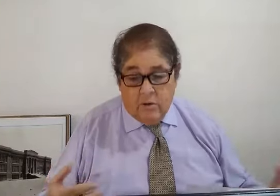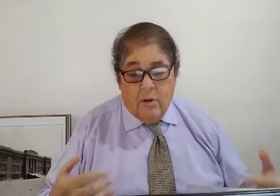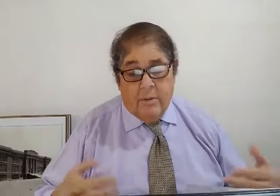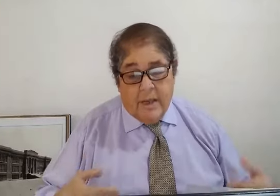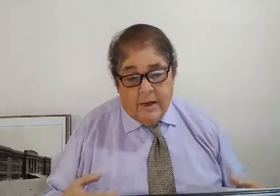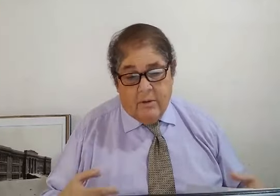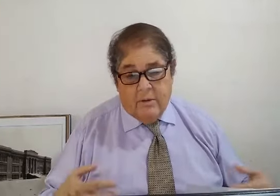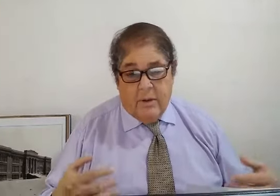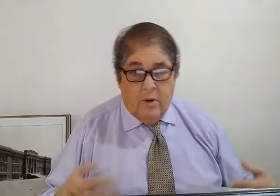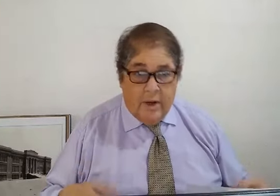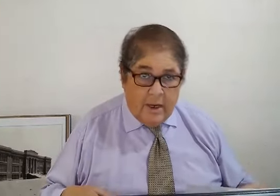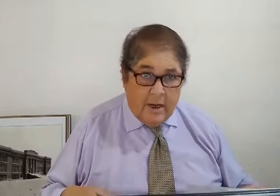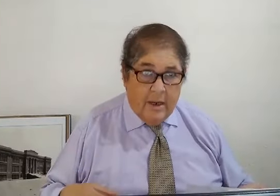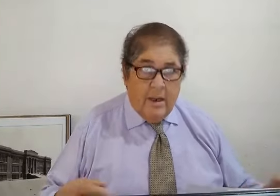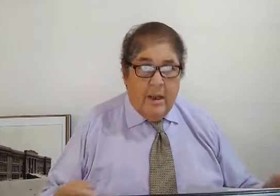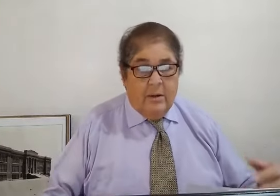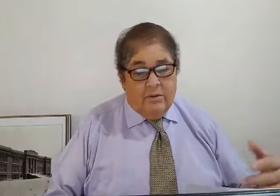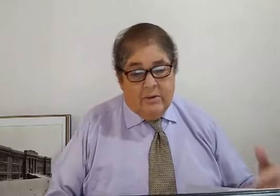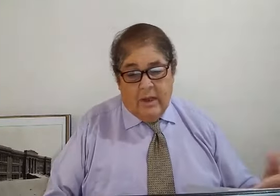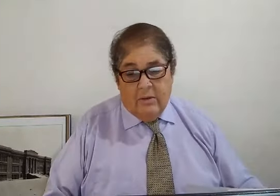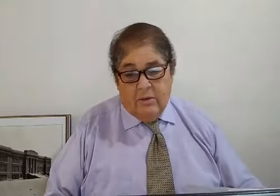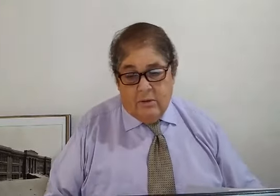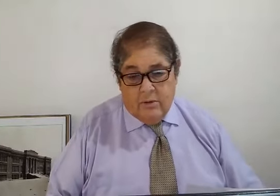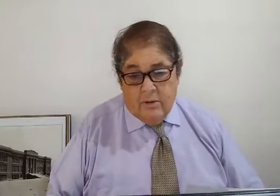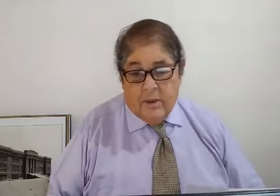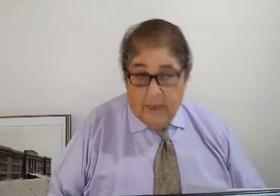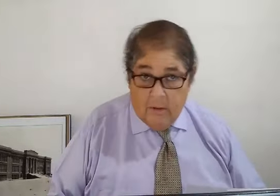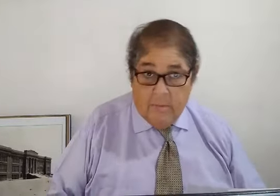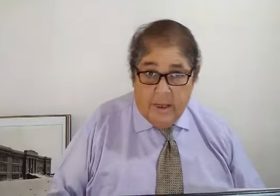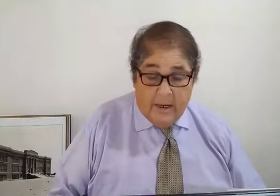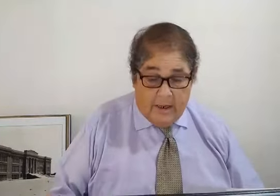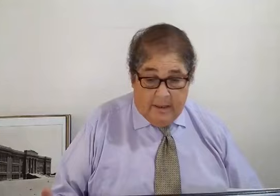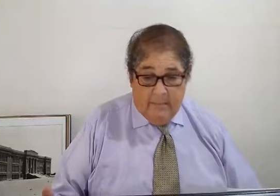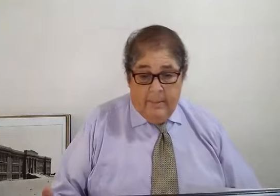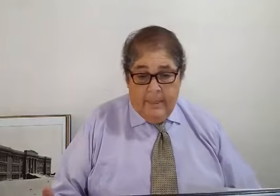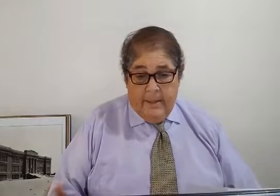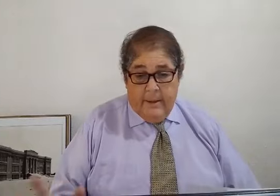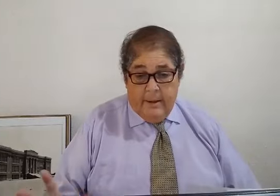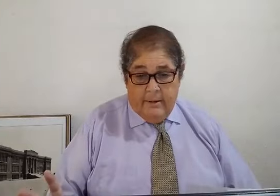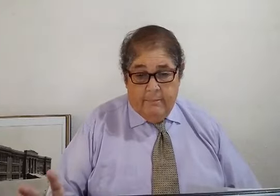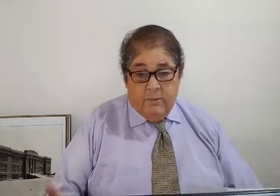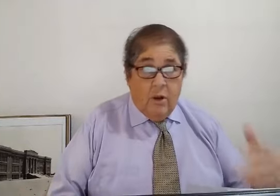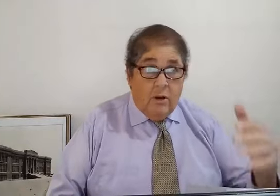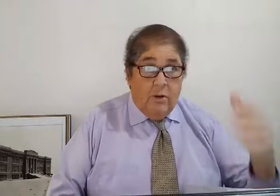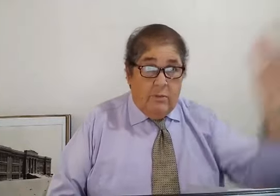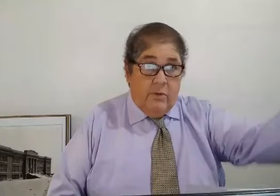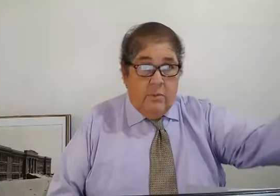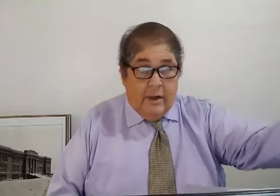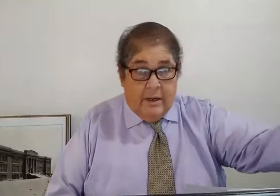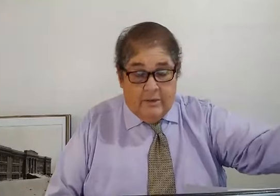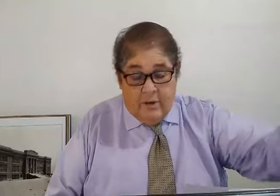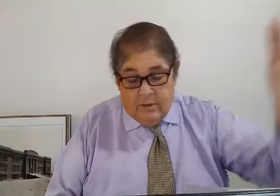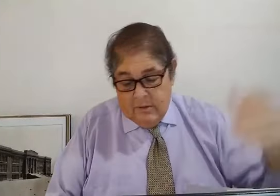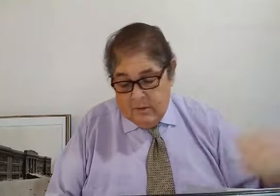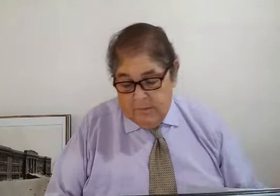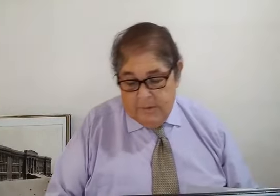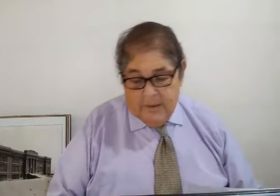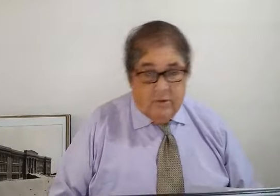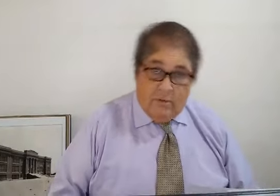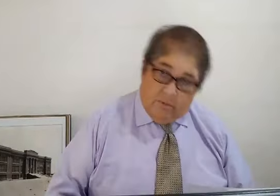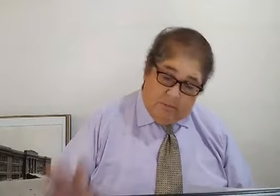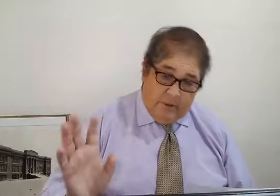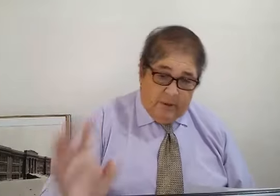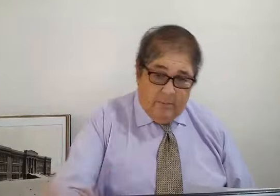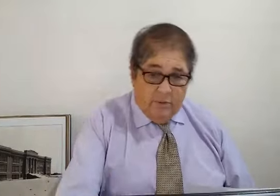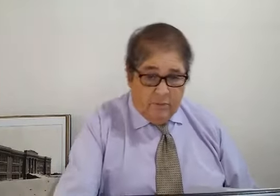los gobiernos de Morena en los estados donde ya gobiernan, en todo rumbo a la elección